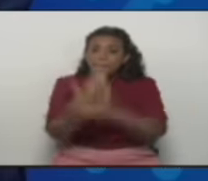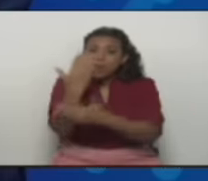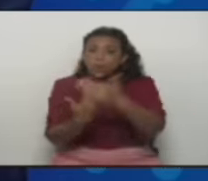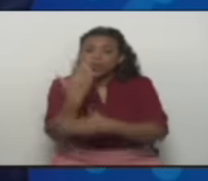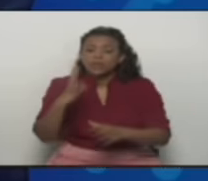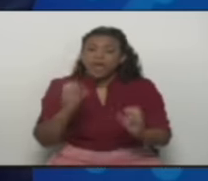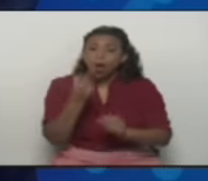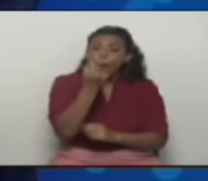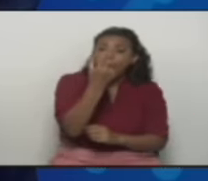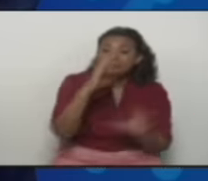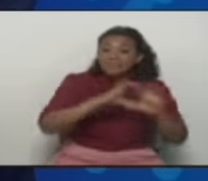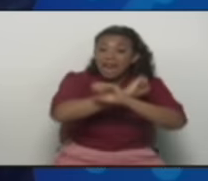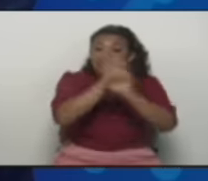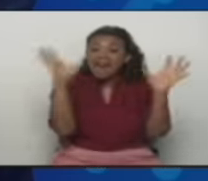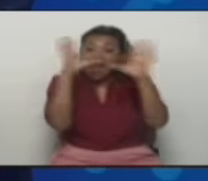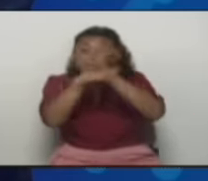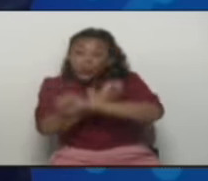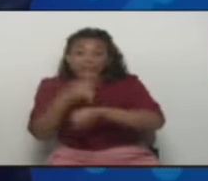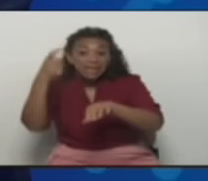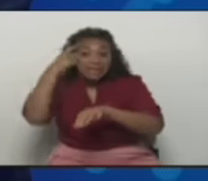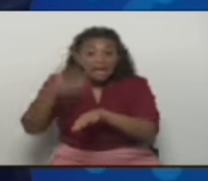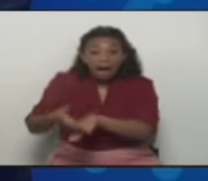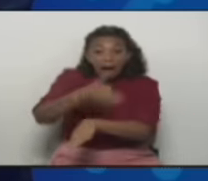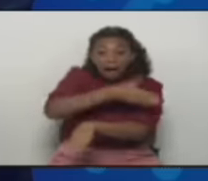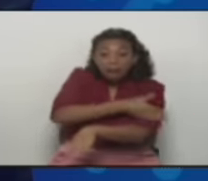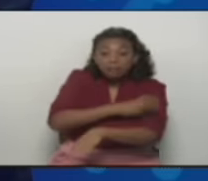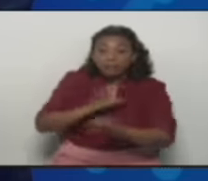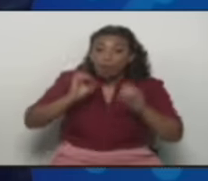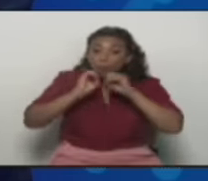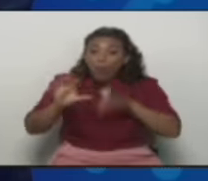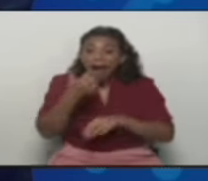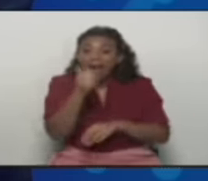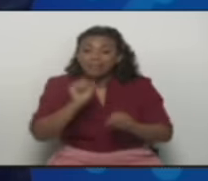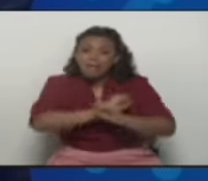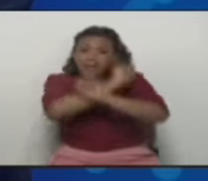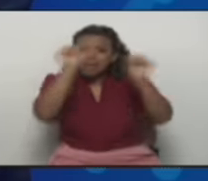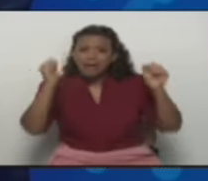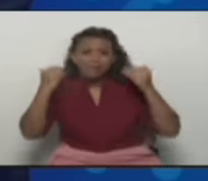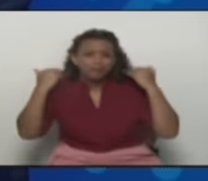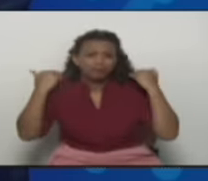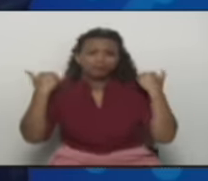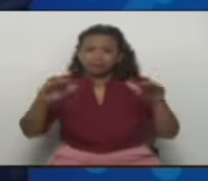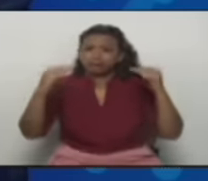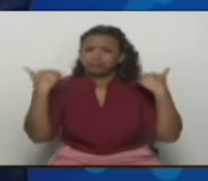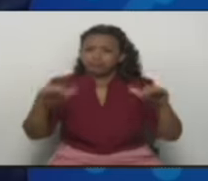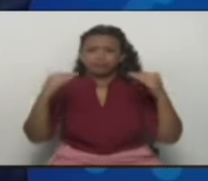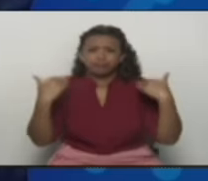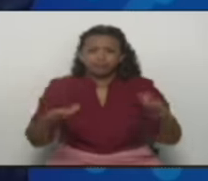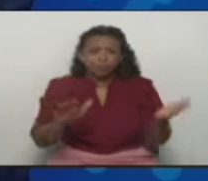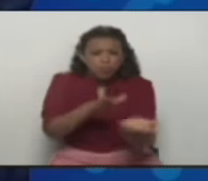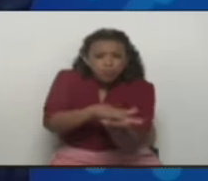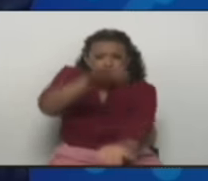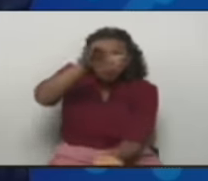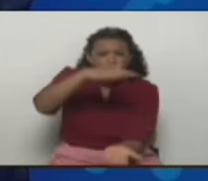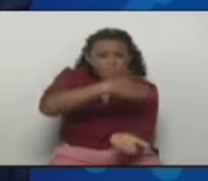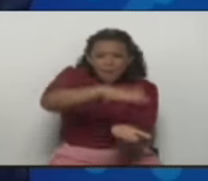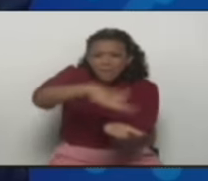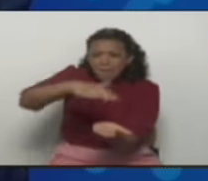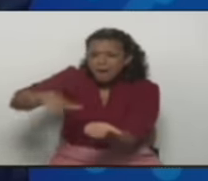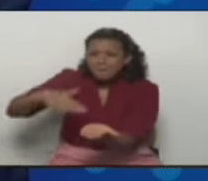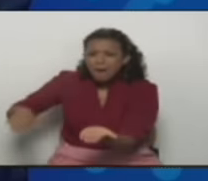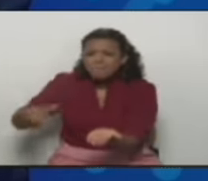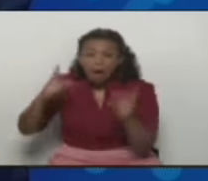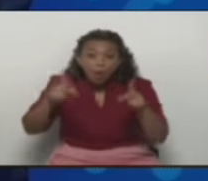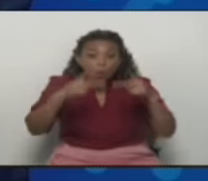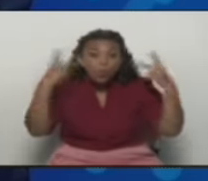de la noche, 12 de la noche del día anterior. A las 10 de la mañana del 11 de abril, Miguel Enrique Otero, que